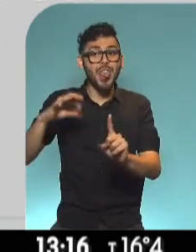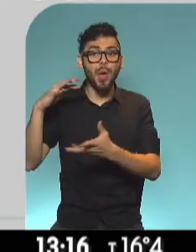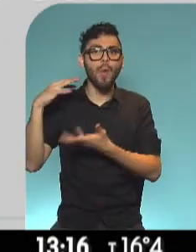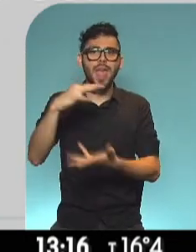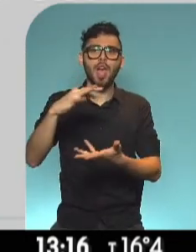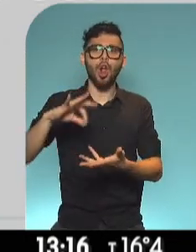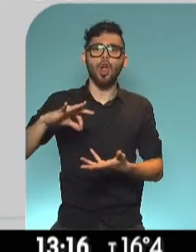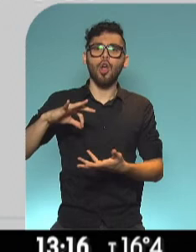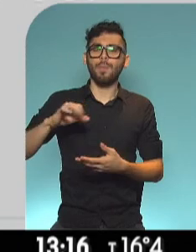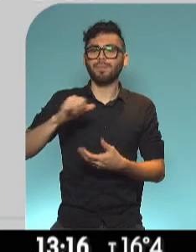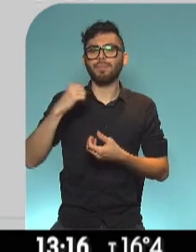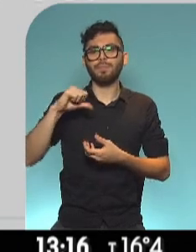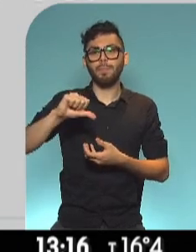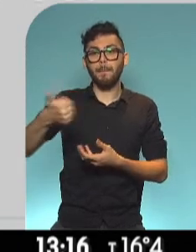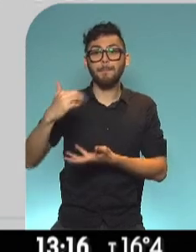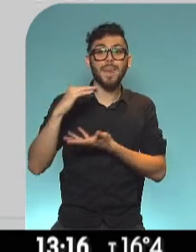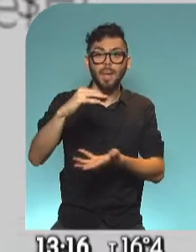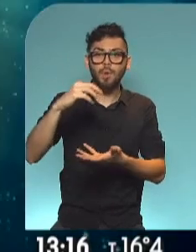no estar preso.